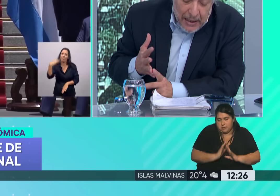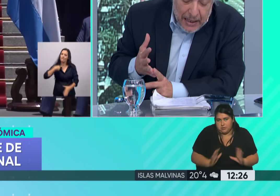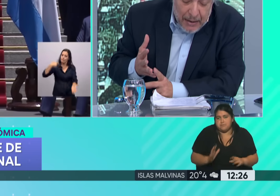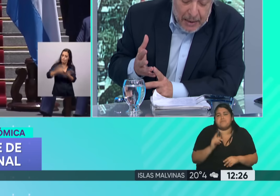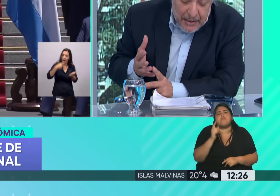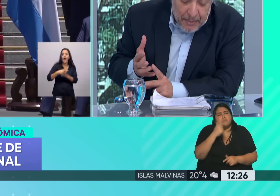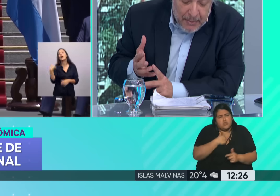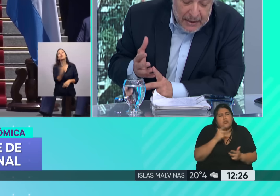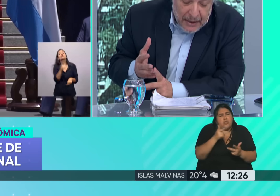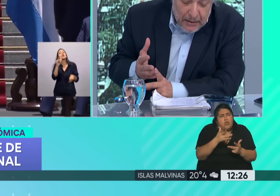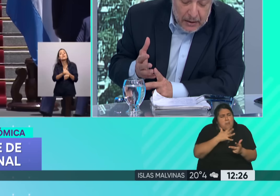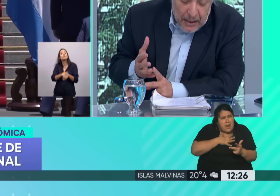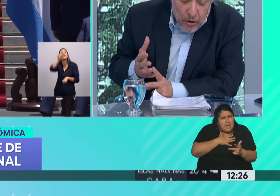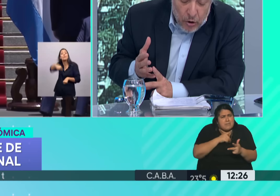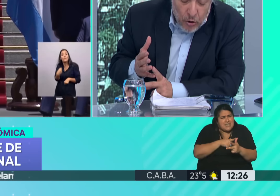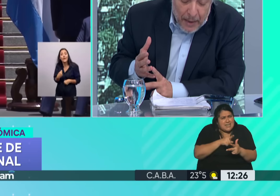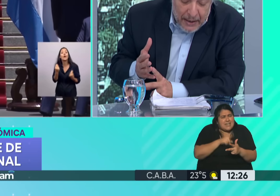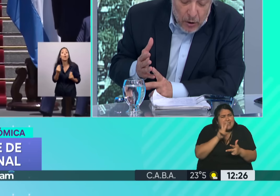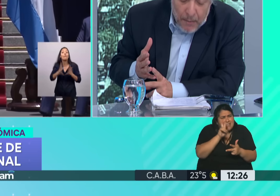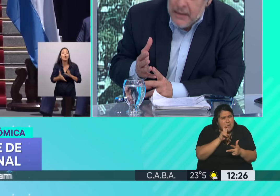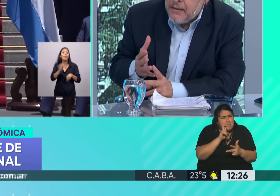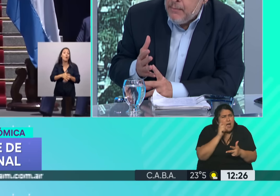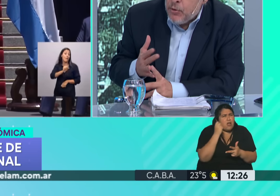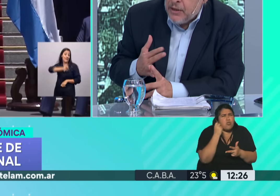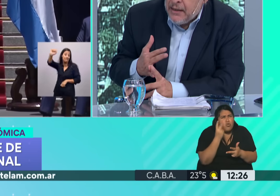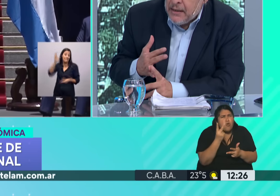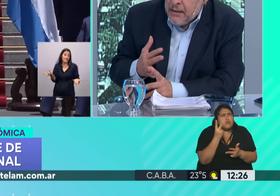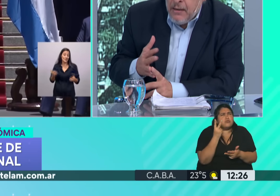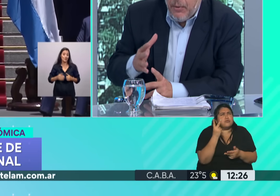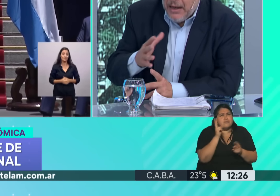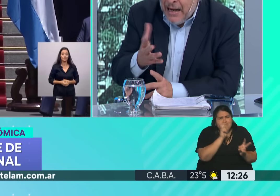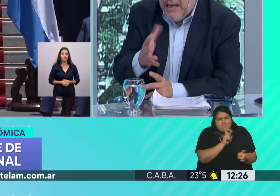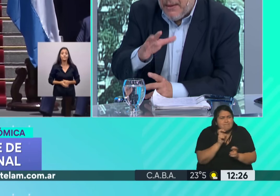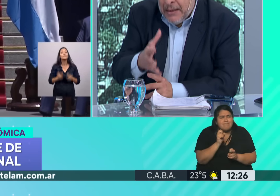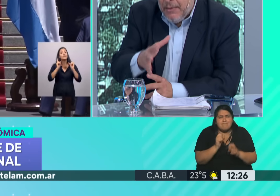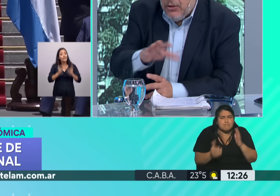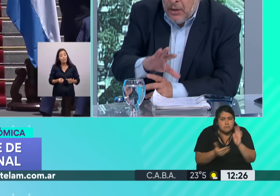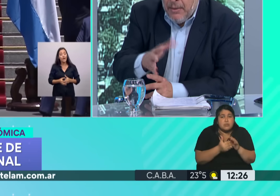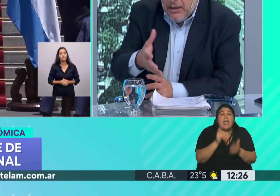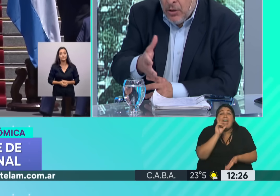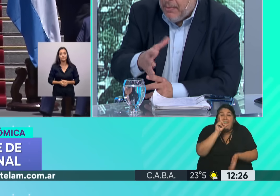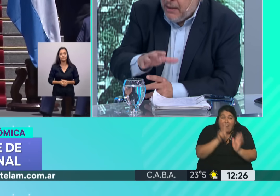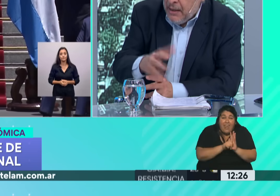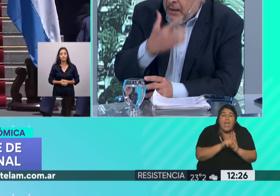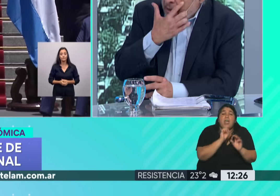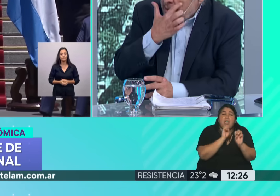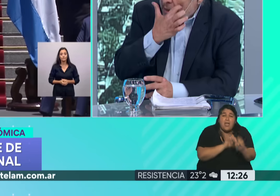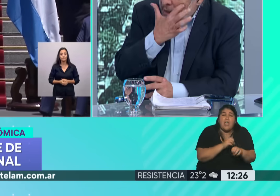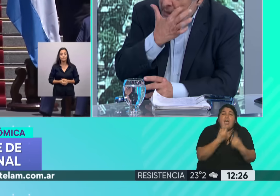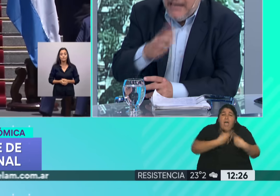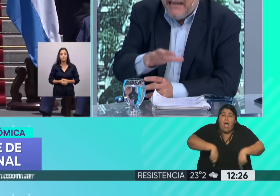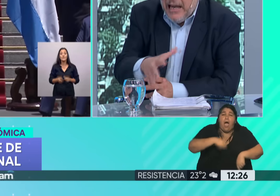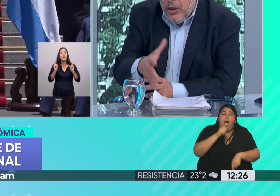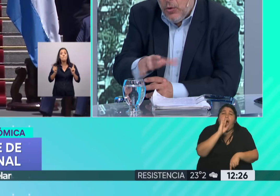yo te diría que principalmente están están los dos planteos más la ley de abastecimiento tambén eso depende